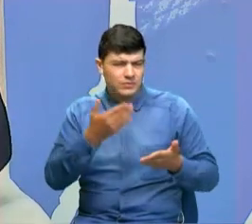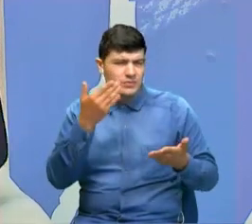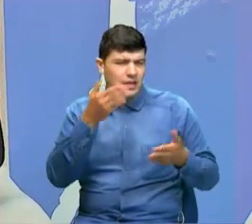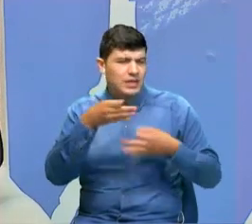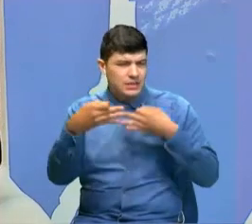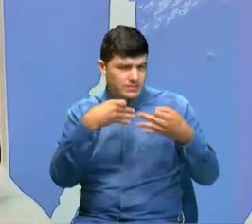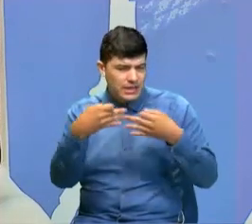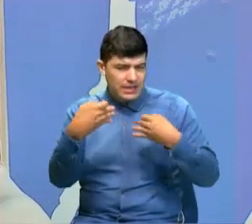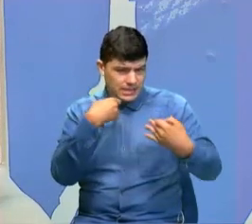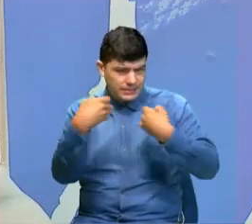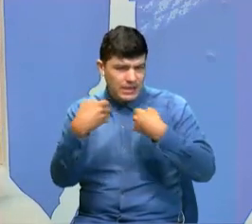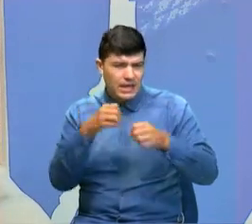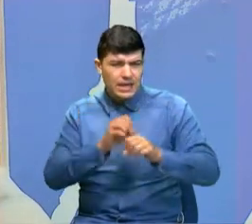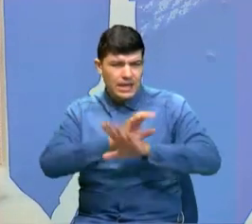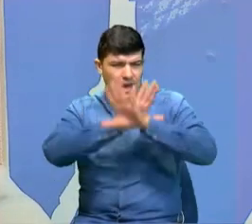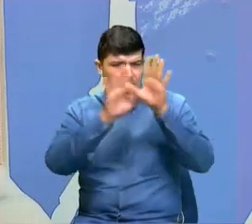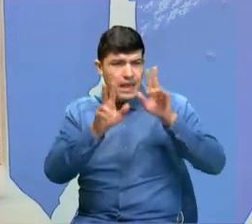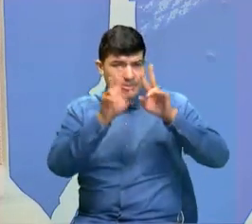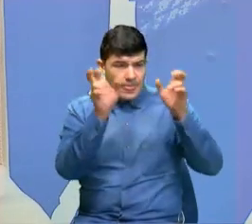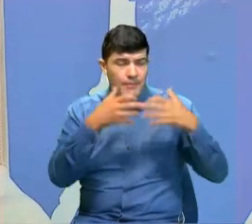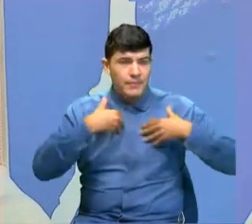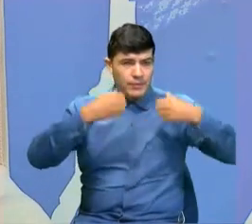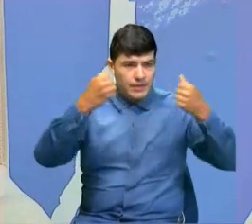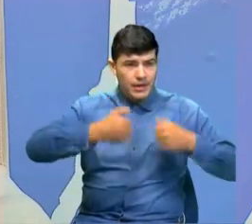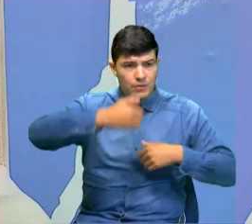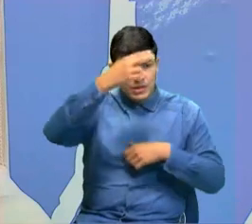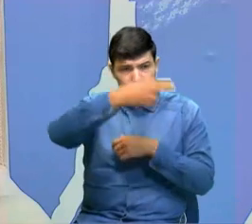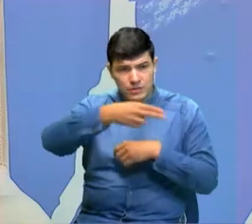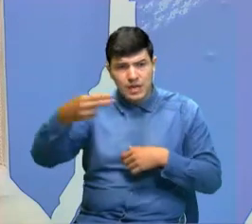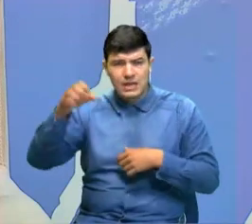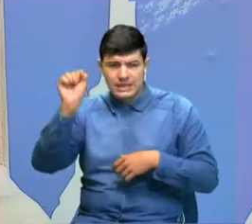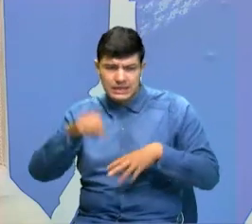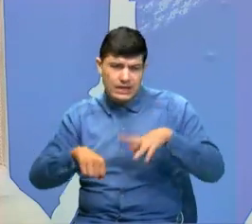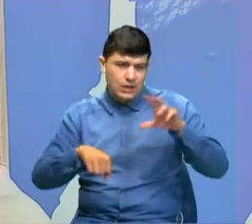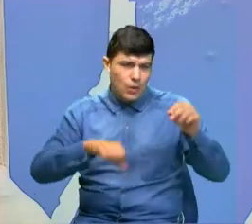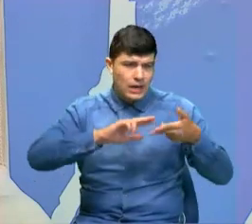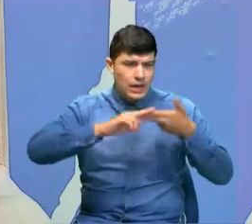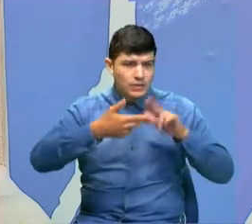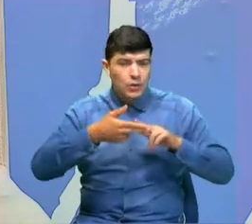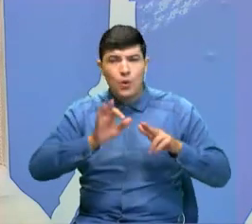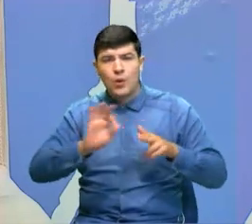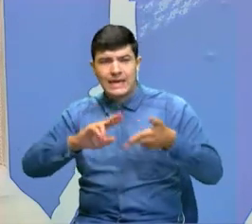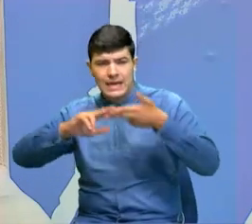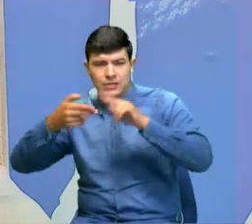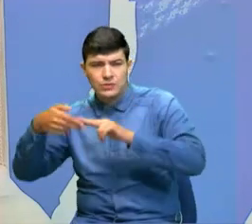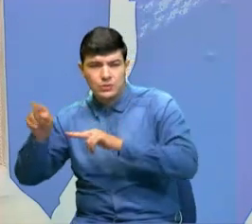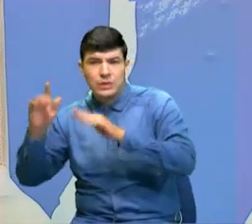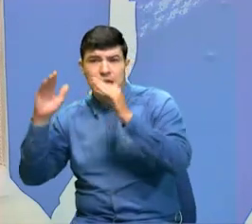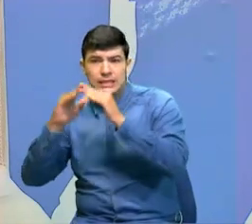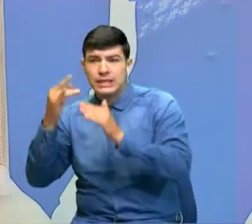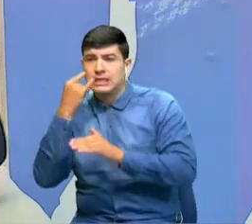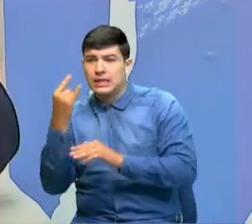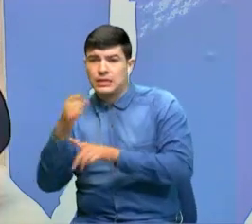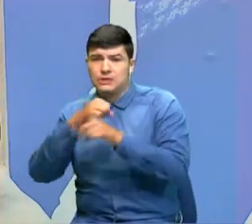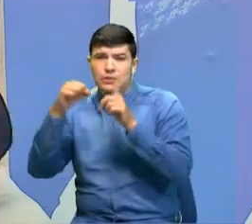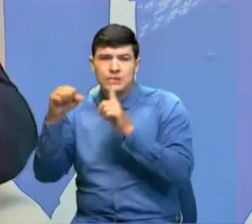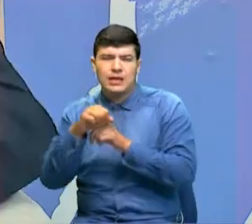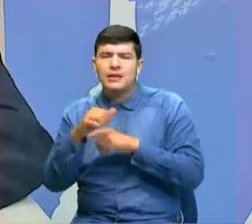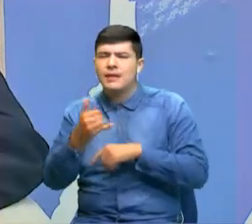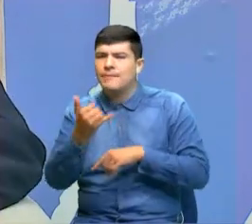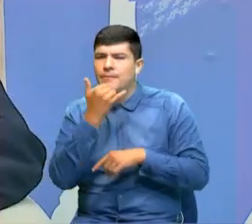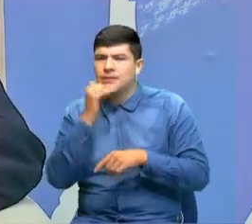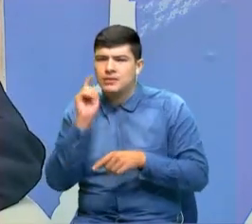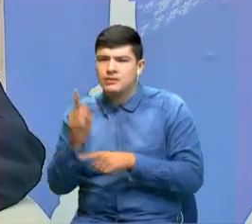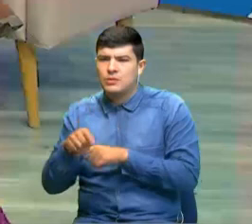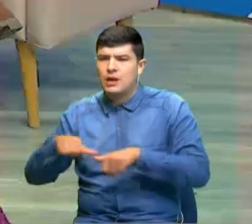inicio? ¿Es un tema de propiedad horizontal? ¿No es un tema de propiedad horizontal? ¿Está relacionado con vivienda de interés social? ¿Y qué pasa con